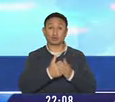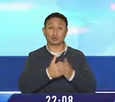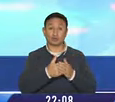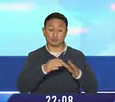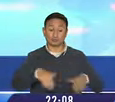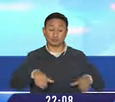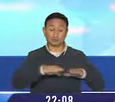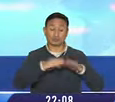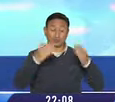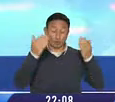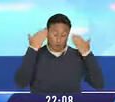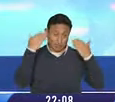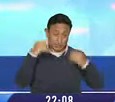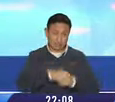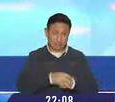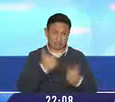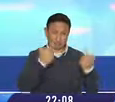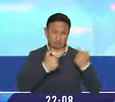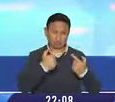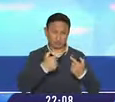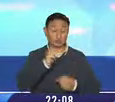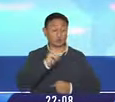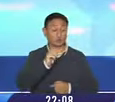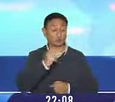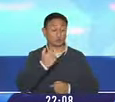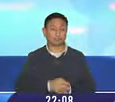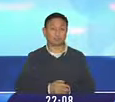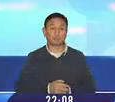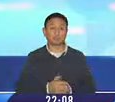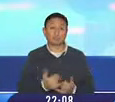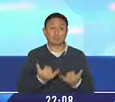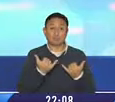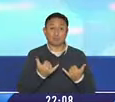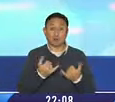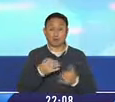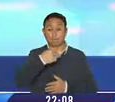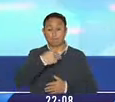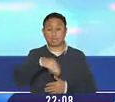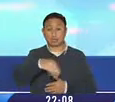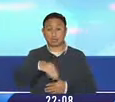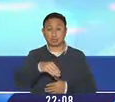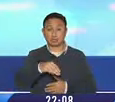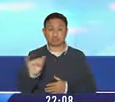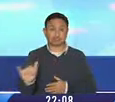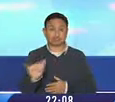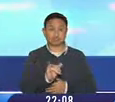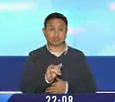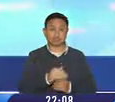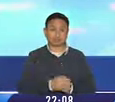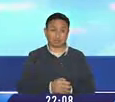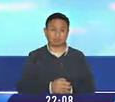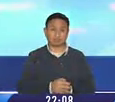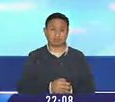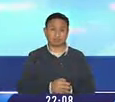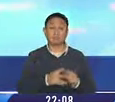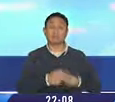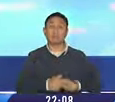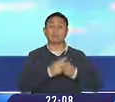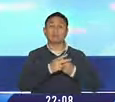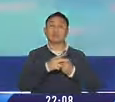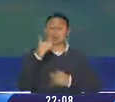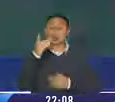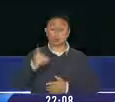8 es una realidad innegable. Y este día de miércoles no fue diferente a otros. Empezamos en el cantón